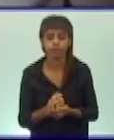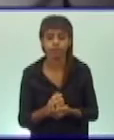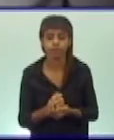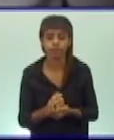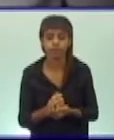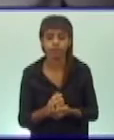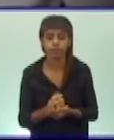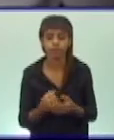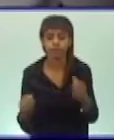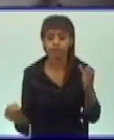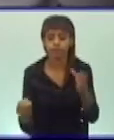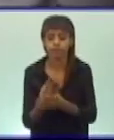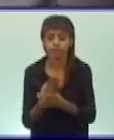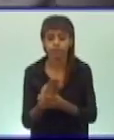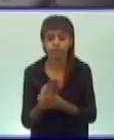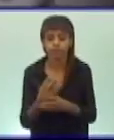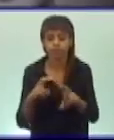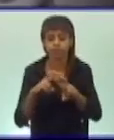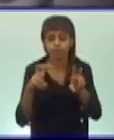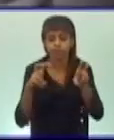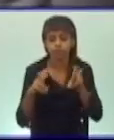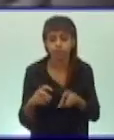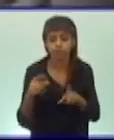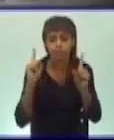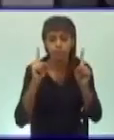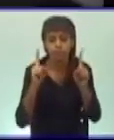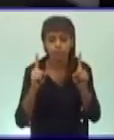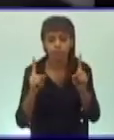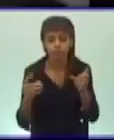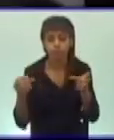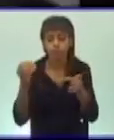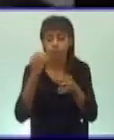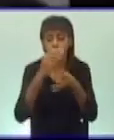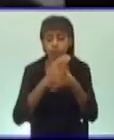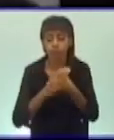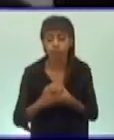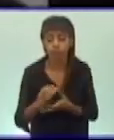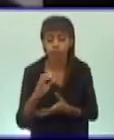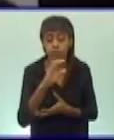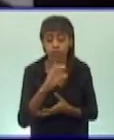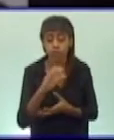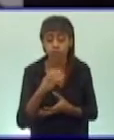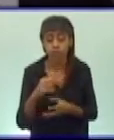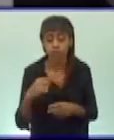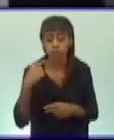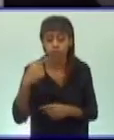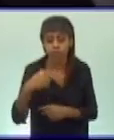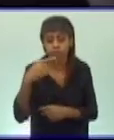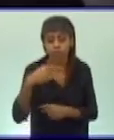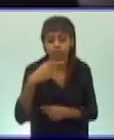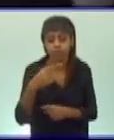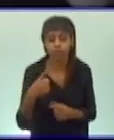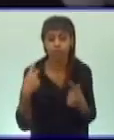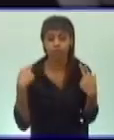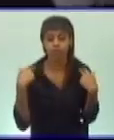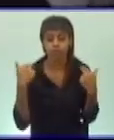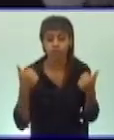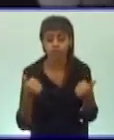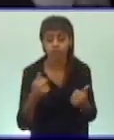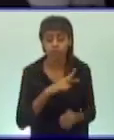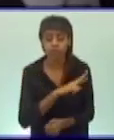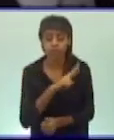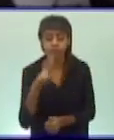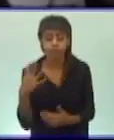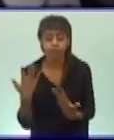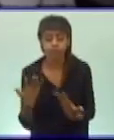Se crea el Buró Político como organismo ejecutivo en la labor cotidiana de dirección de la revolución,